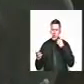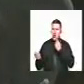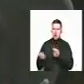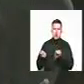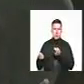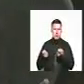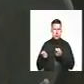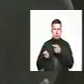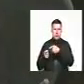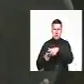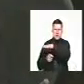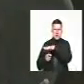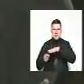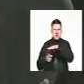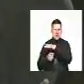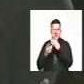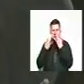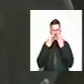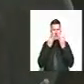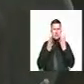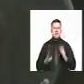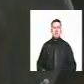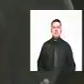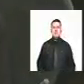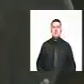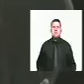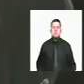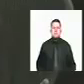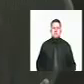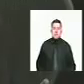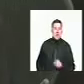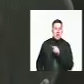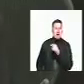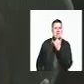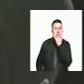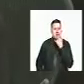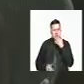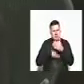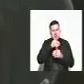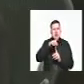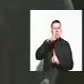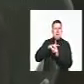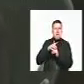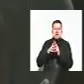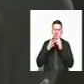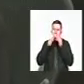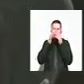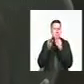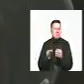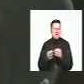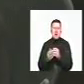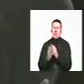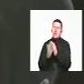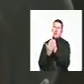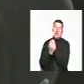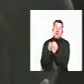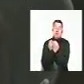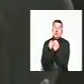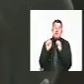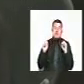control a este epicentro del horror. Lo que allí se ha venido produciendo es francamente